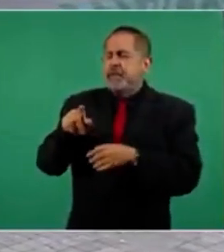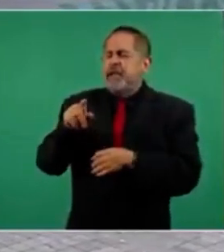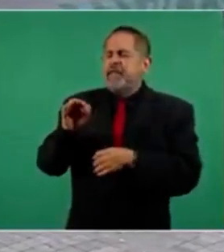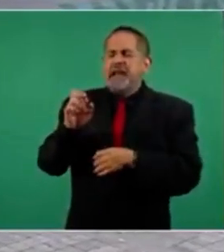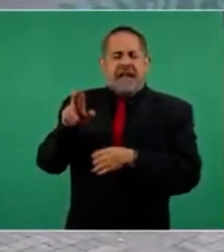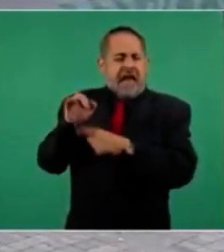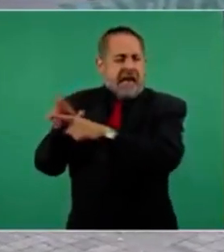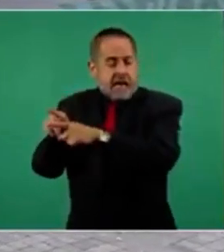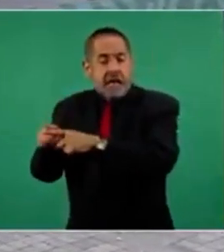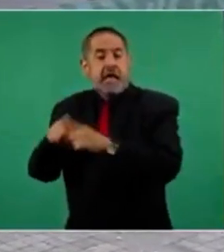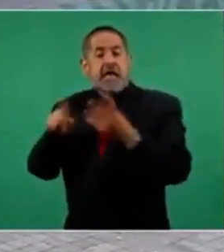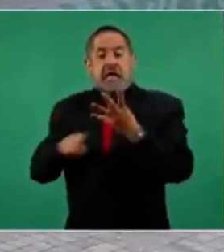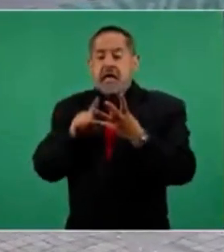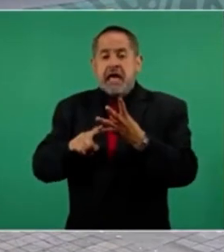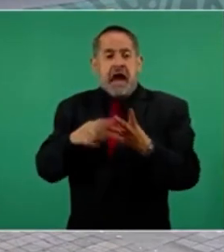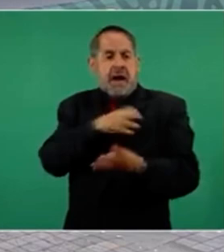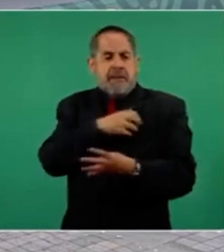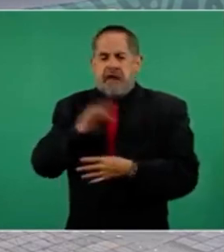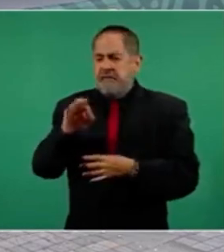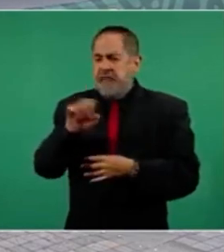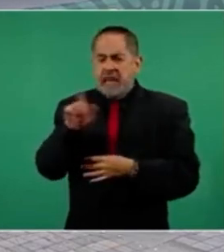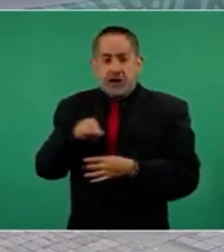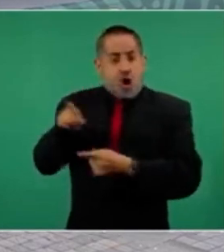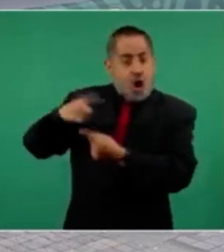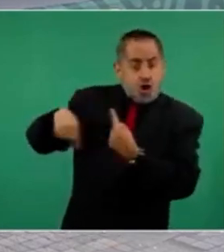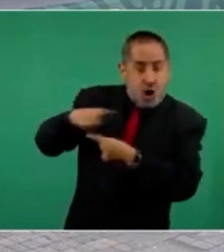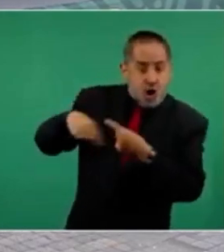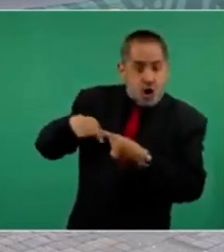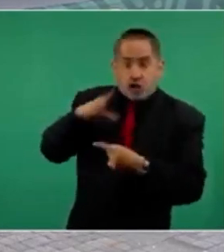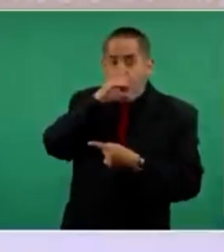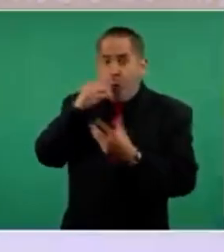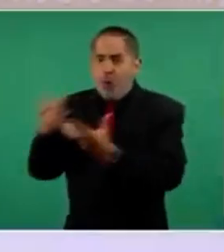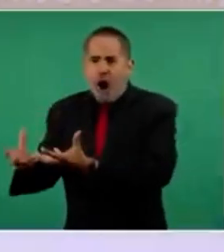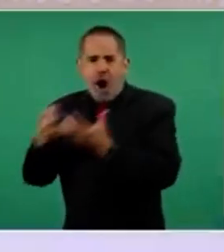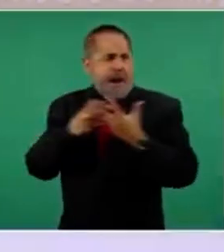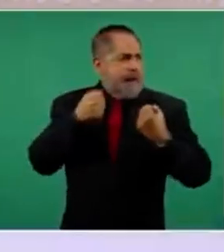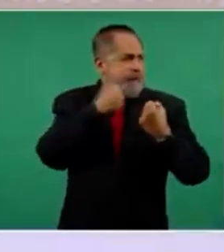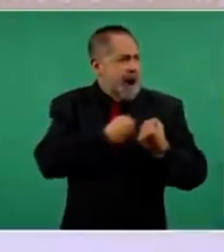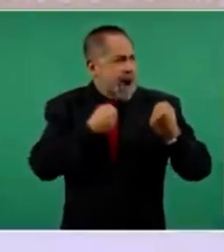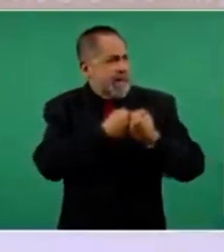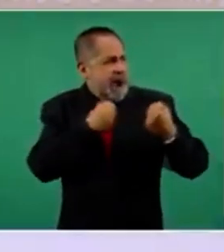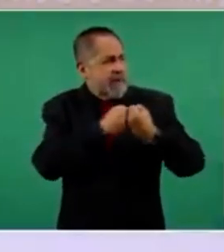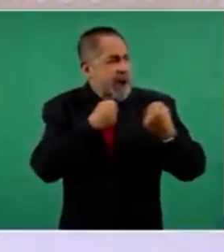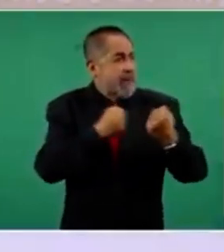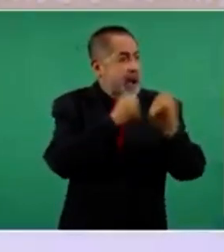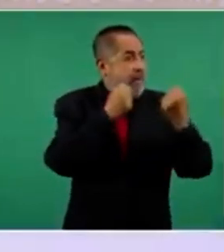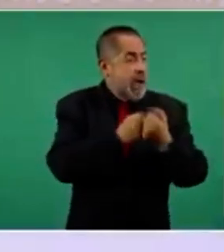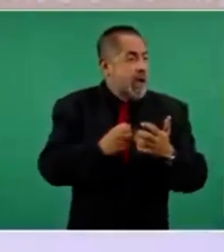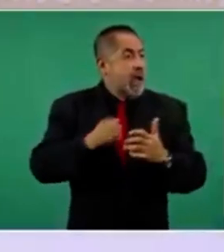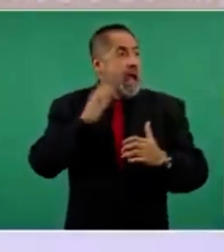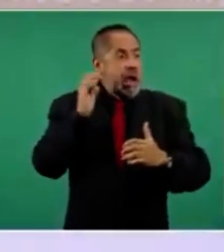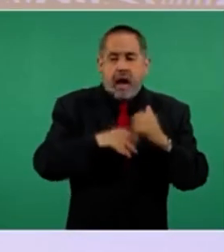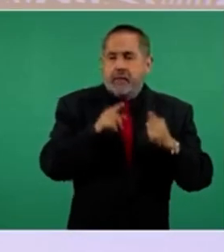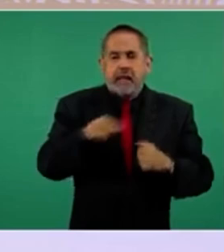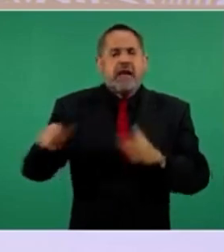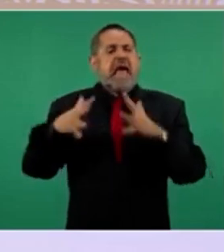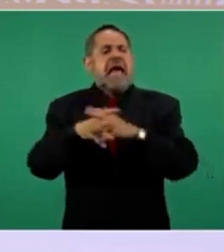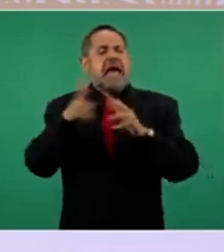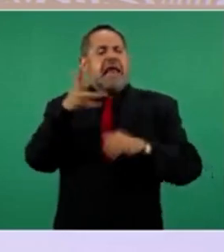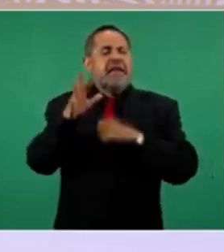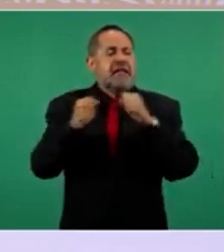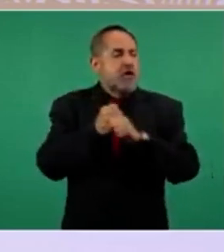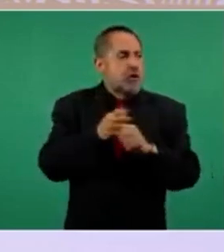y el capitán Félix Aguirre. Todos regresarían a Cuba al comenzar la guerra de los 10 años. Fue